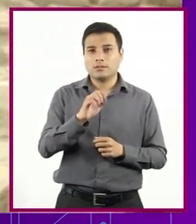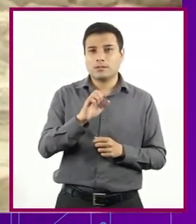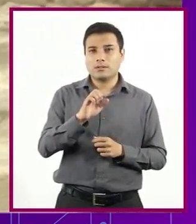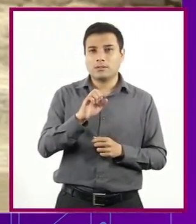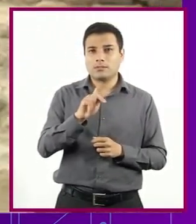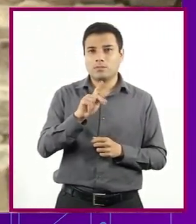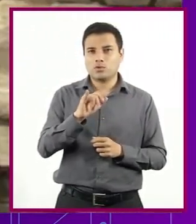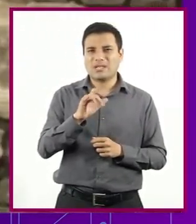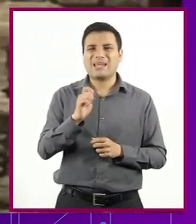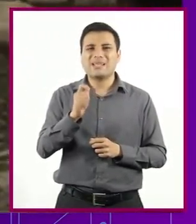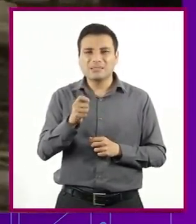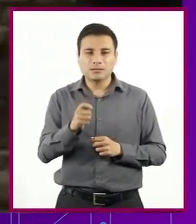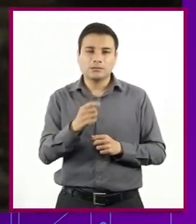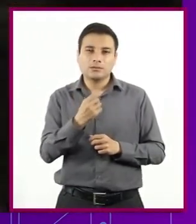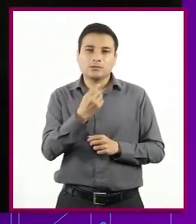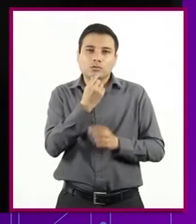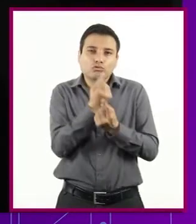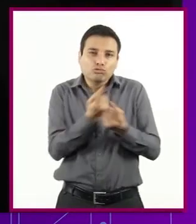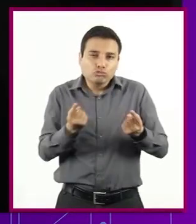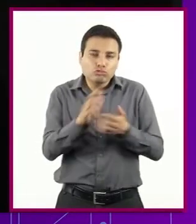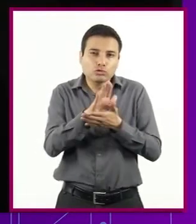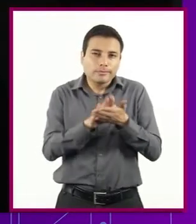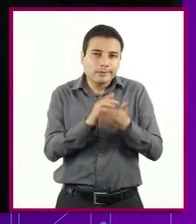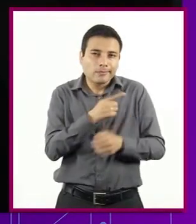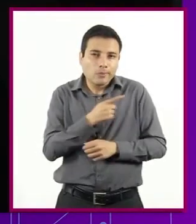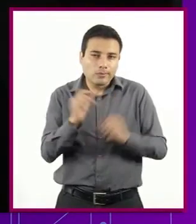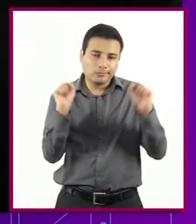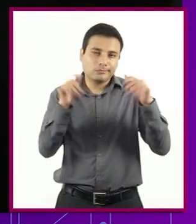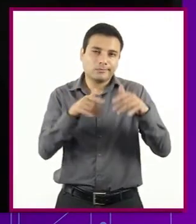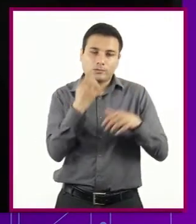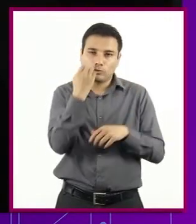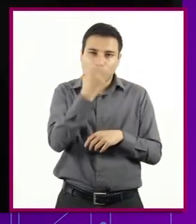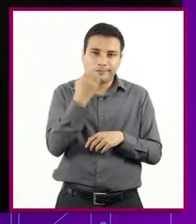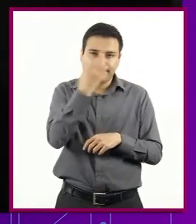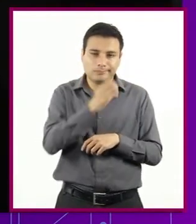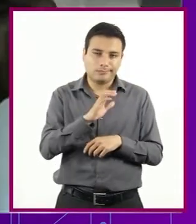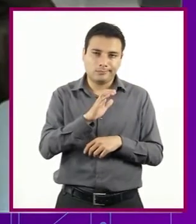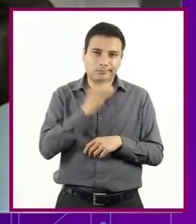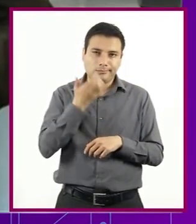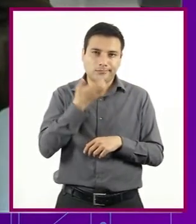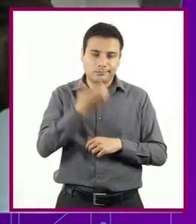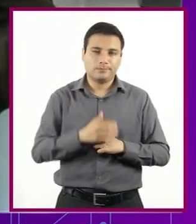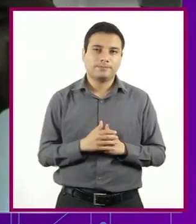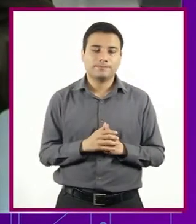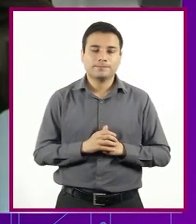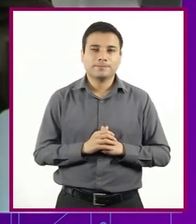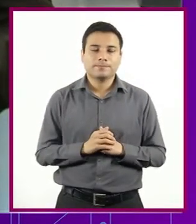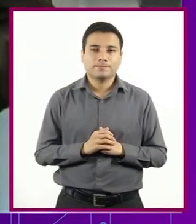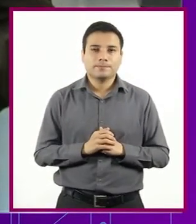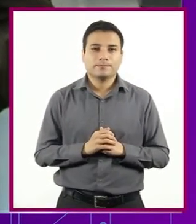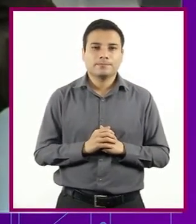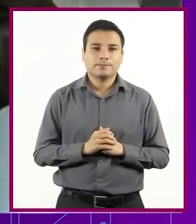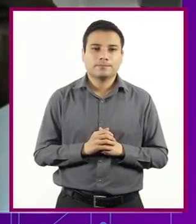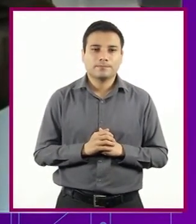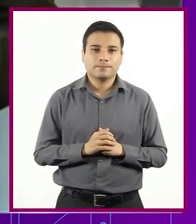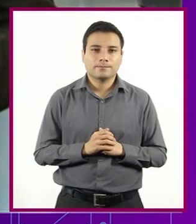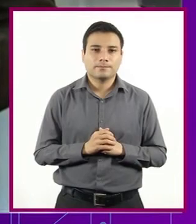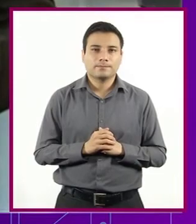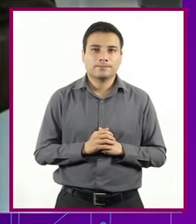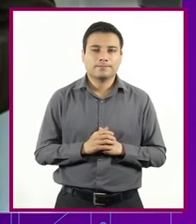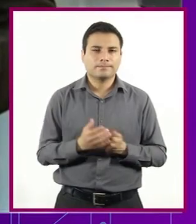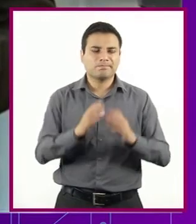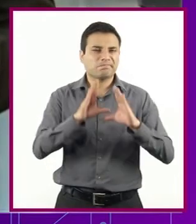las escuelas a las que acudían los hijos de la gente común, de los macehuales, y que eran